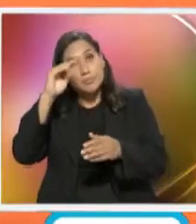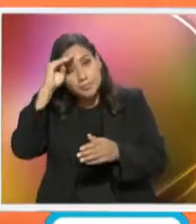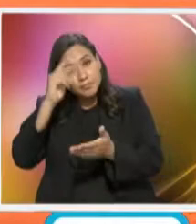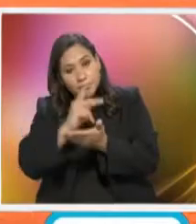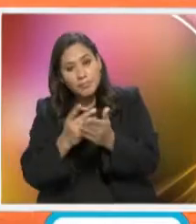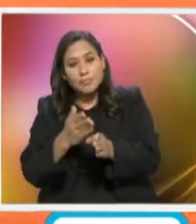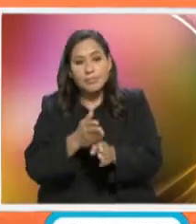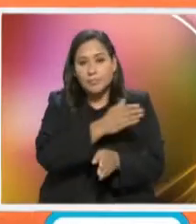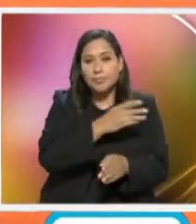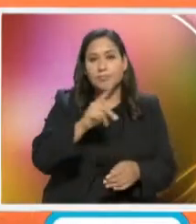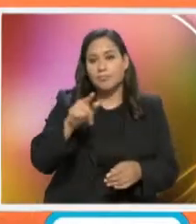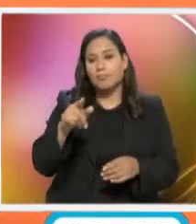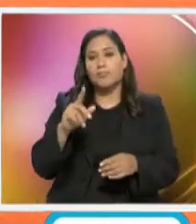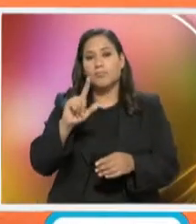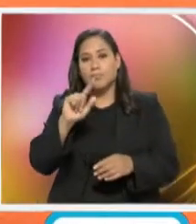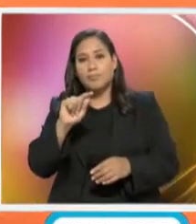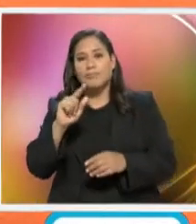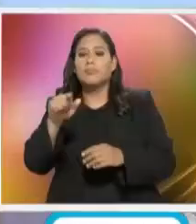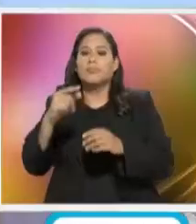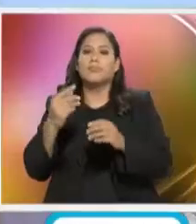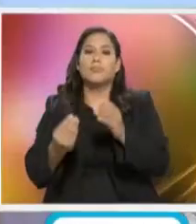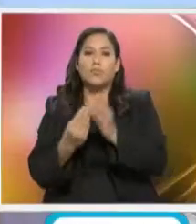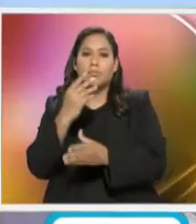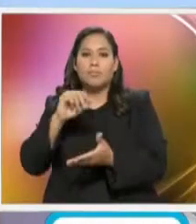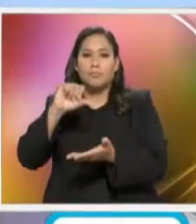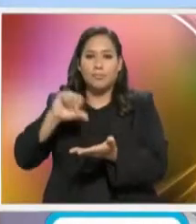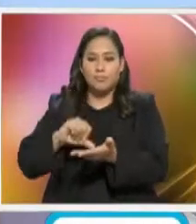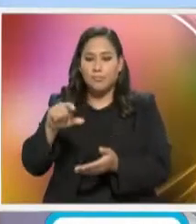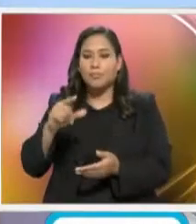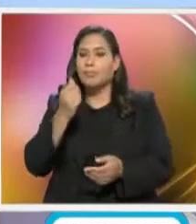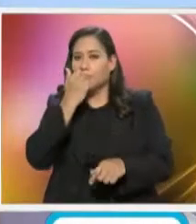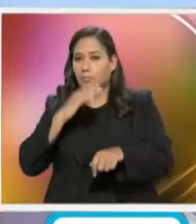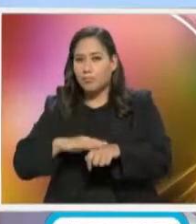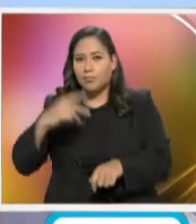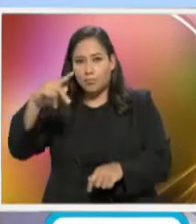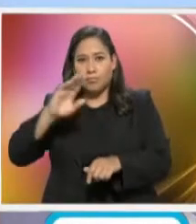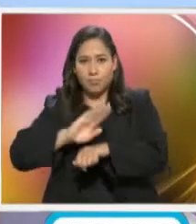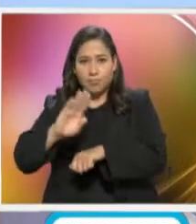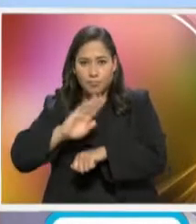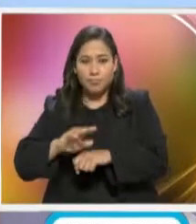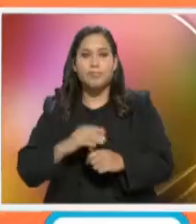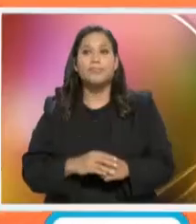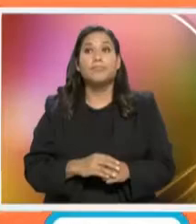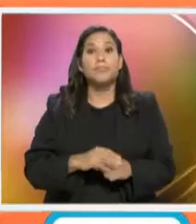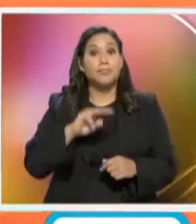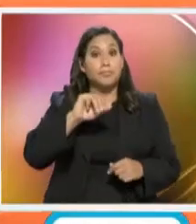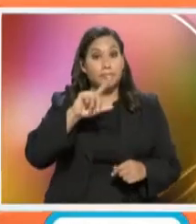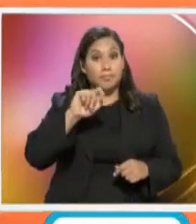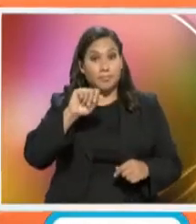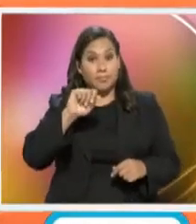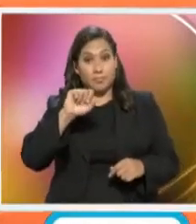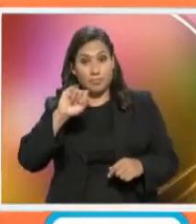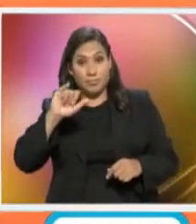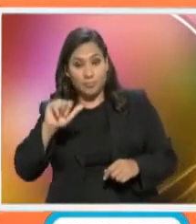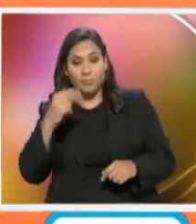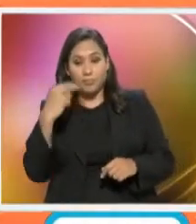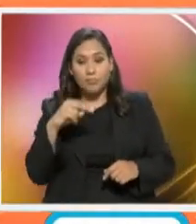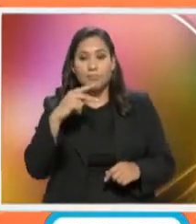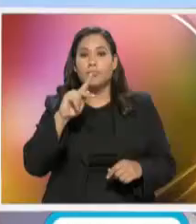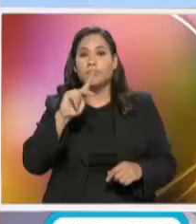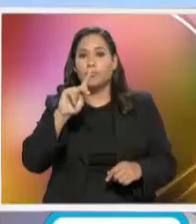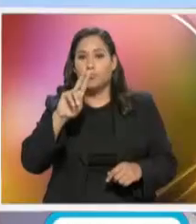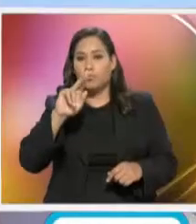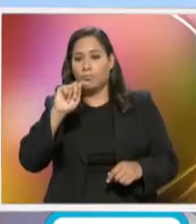50 ya fue la nueva capital administrativa, digamos, de Brasil. En Malasia, Putrajaya se llama.